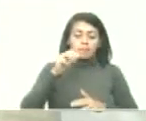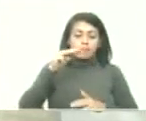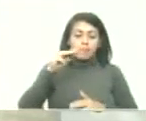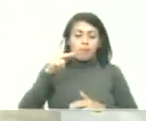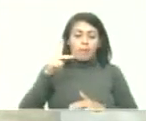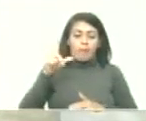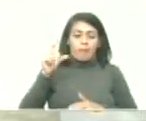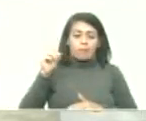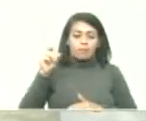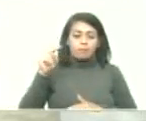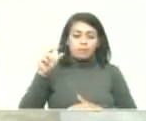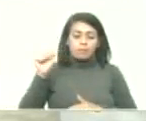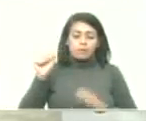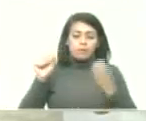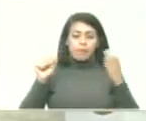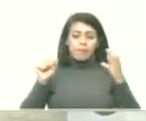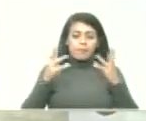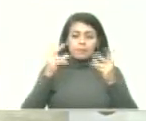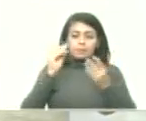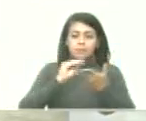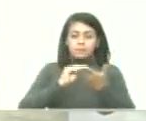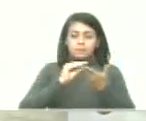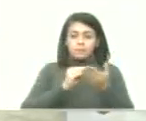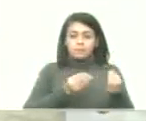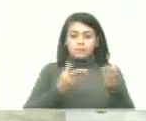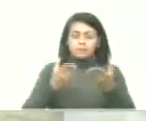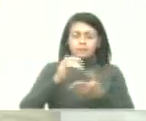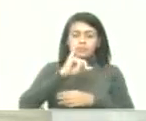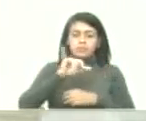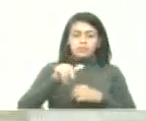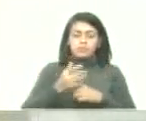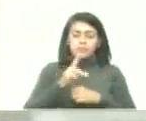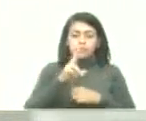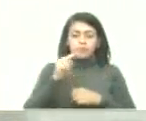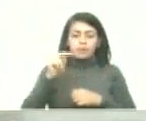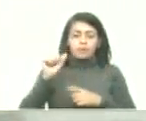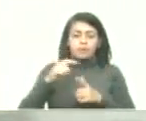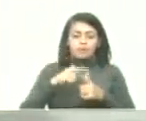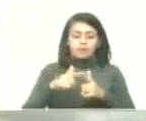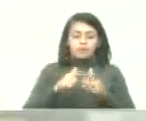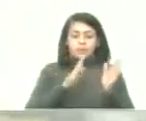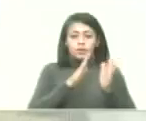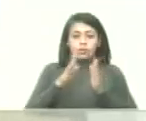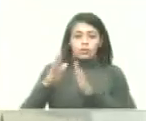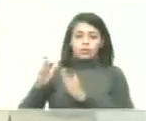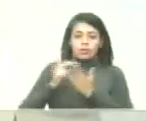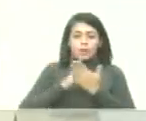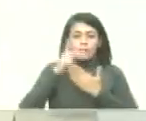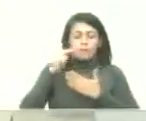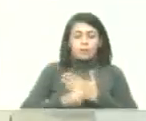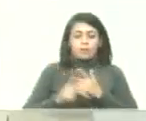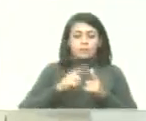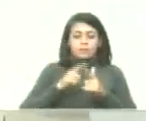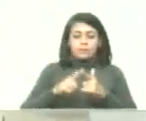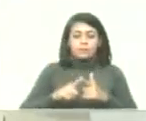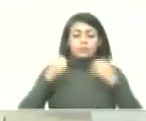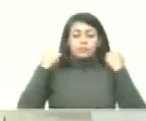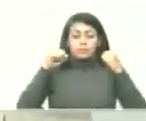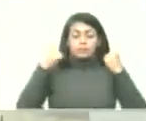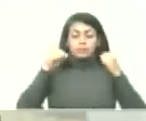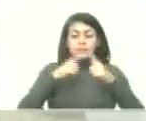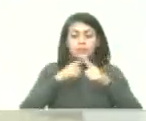Colombia. ¿Cuántas veces le entregamos a Juan Manuel Santos las coordenadas de los